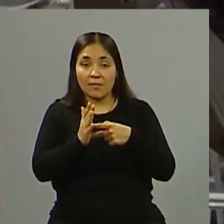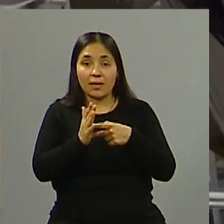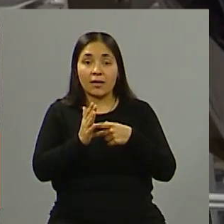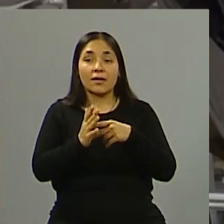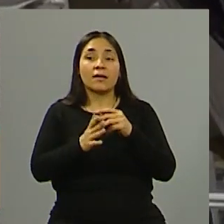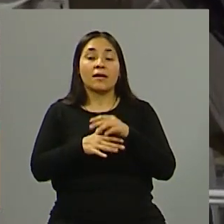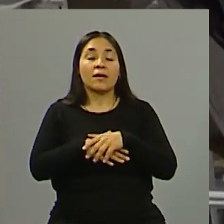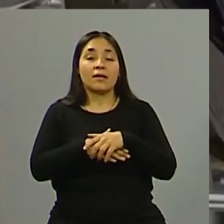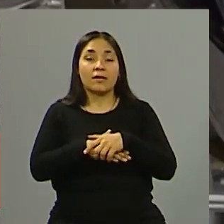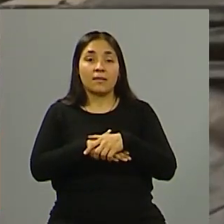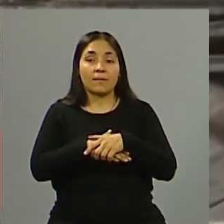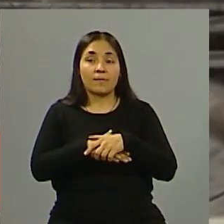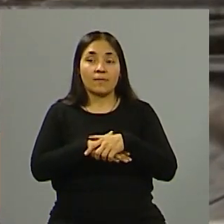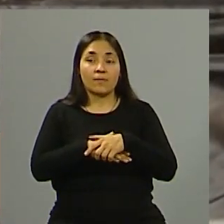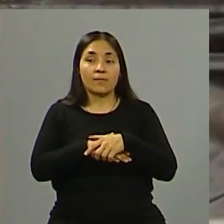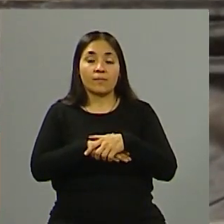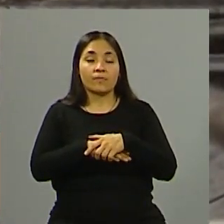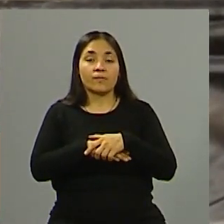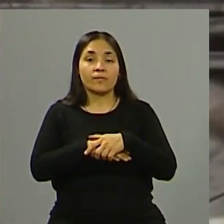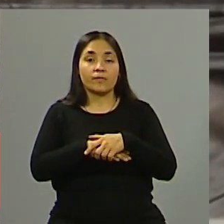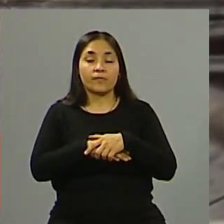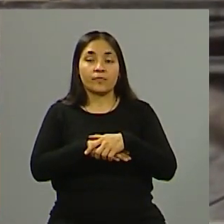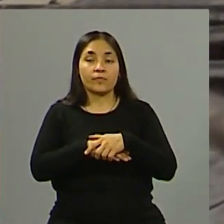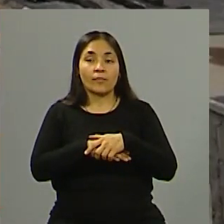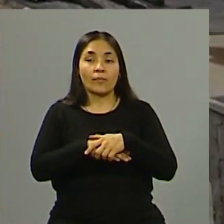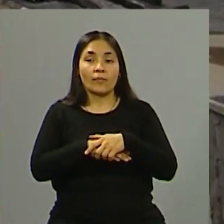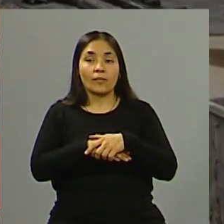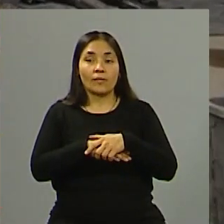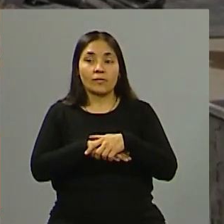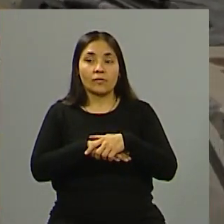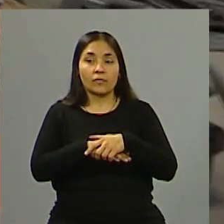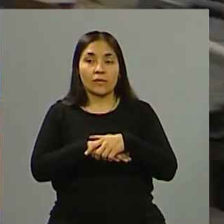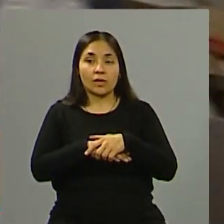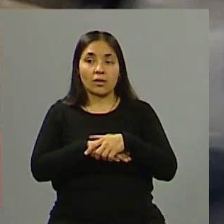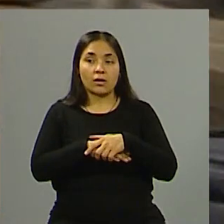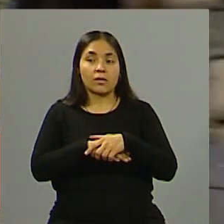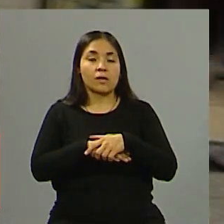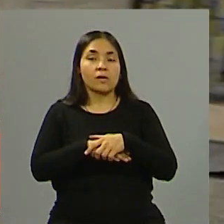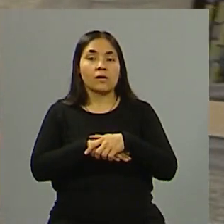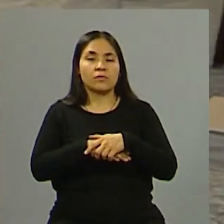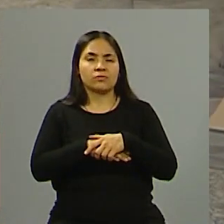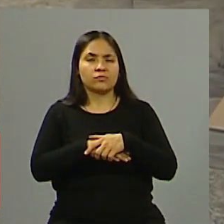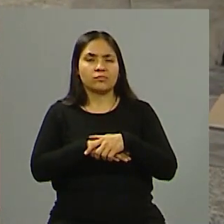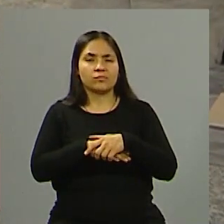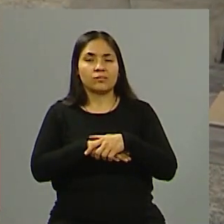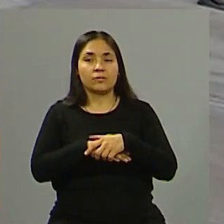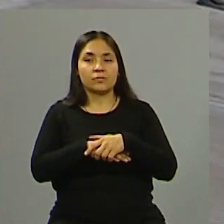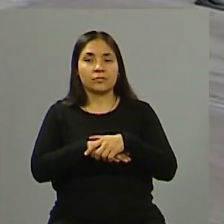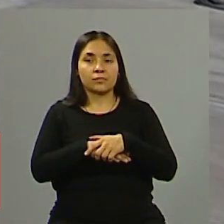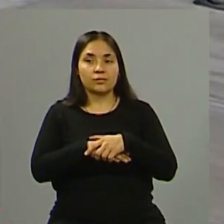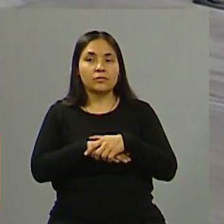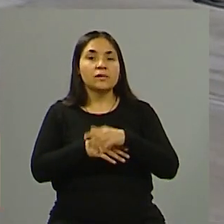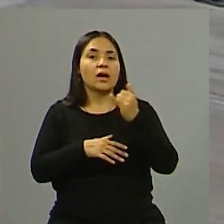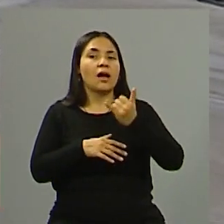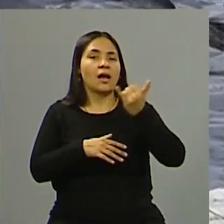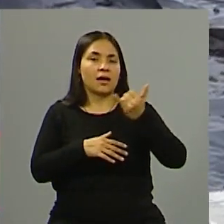ponerlos más o menos, comenzar a ponerlos en orden, en caja va a ser complicado. Tenemos algunas